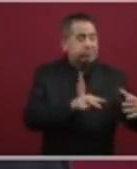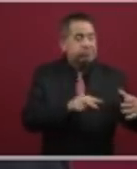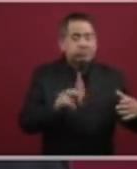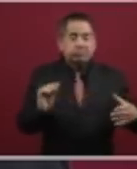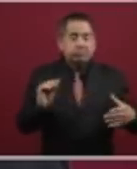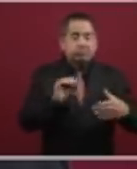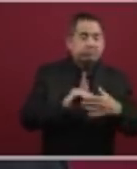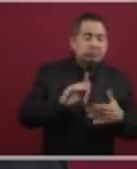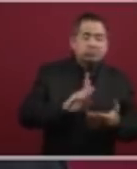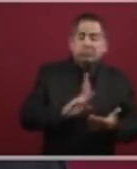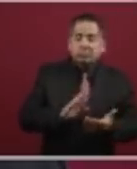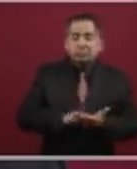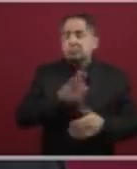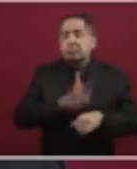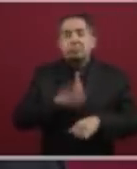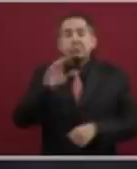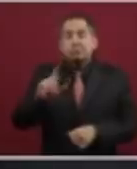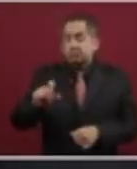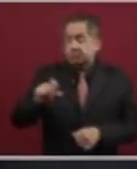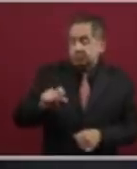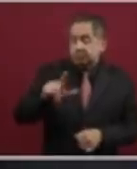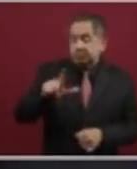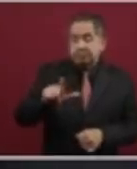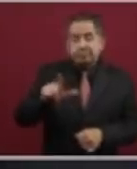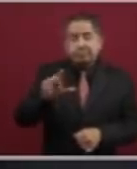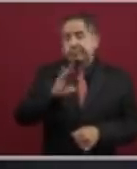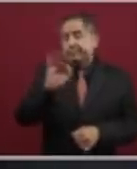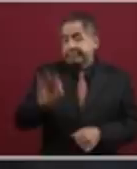en 27%.